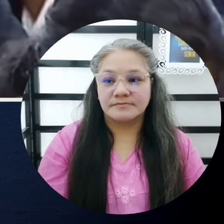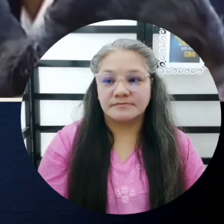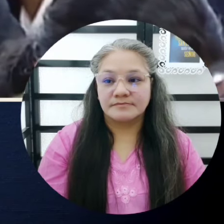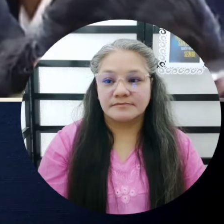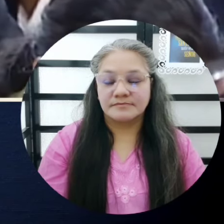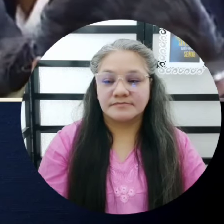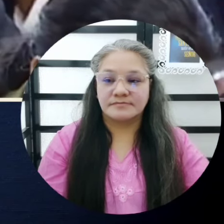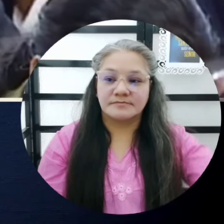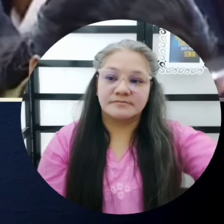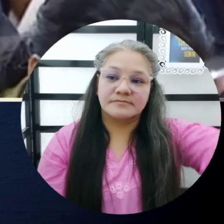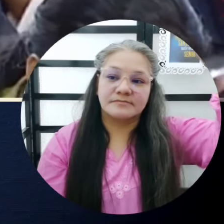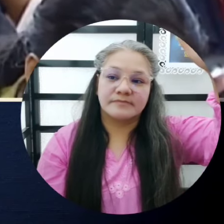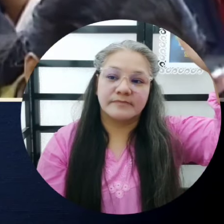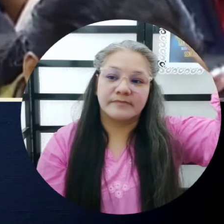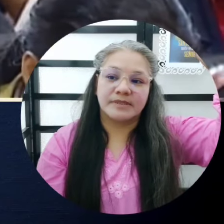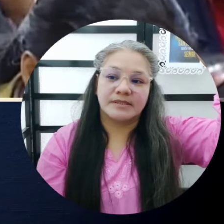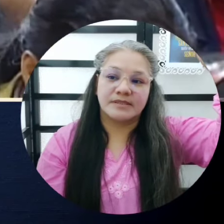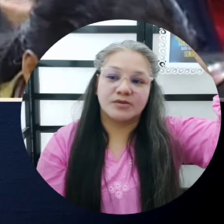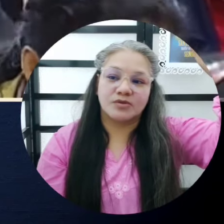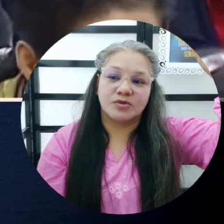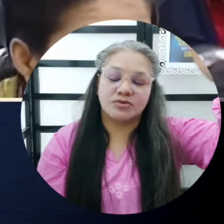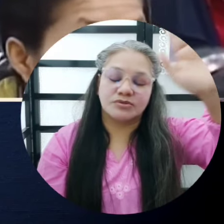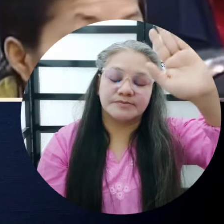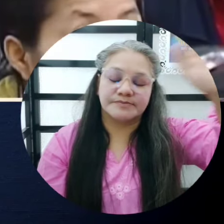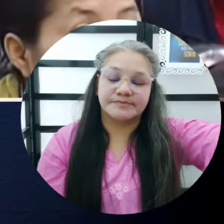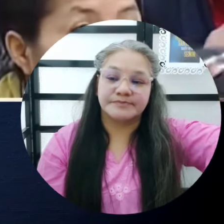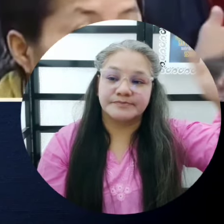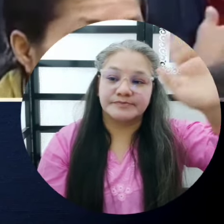Aleluya. ¿Puede alabar a Dios?